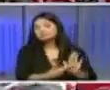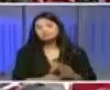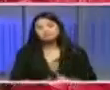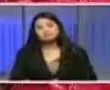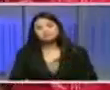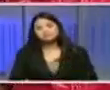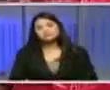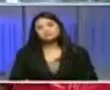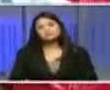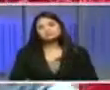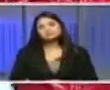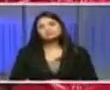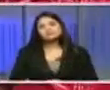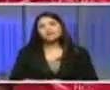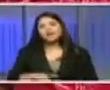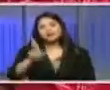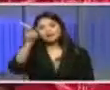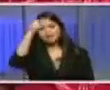En Irak